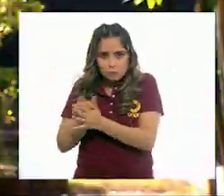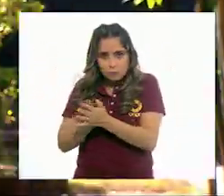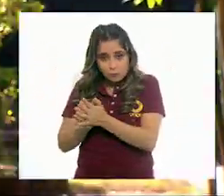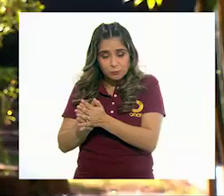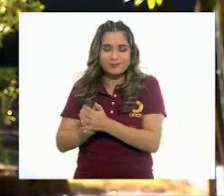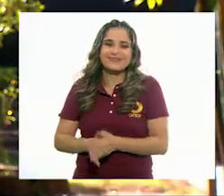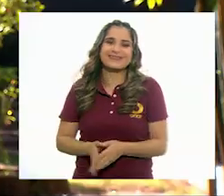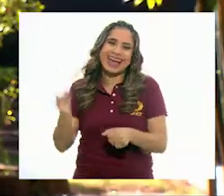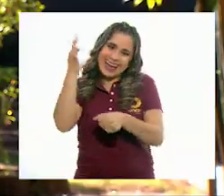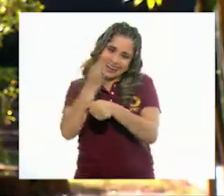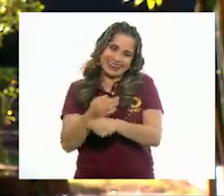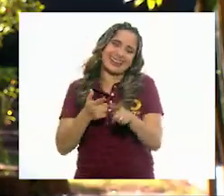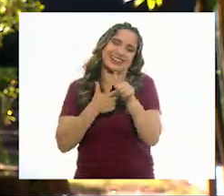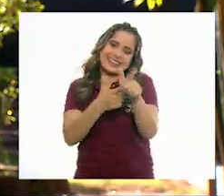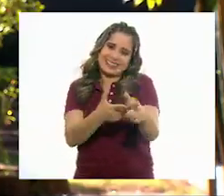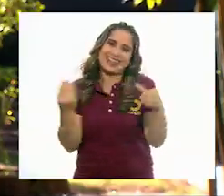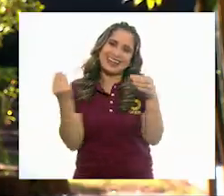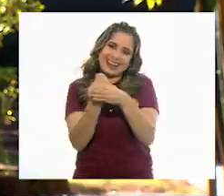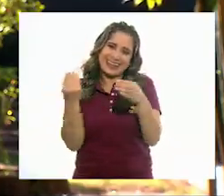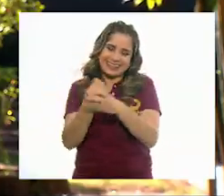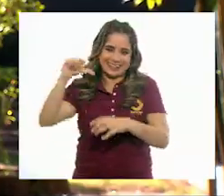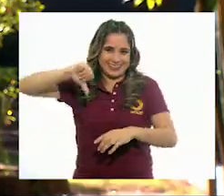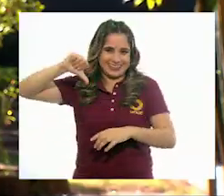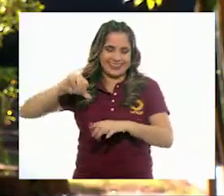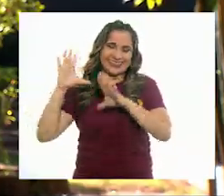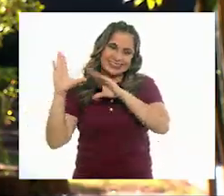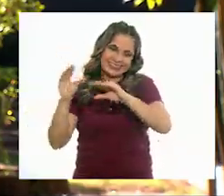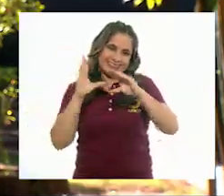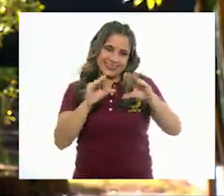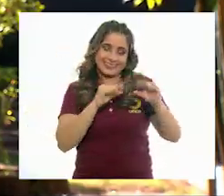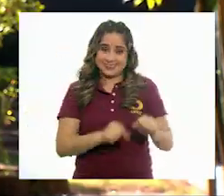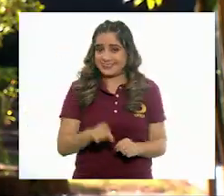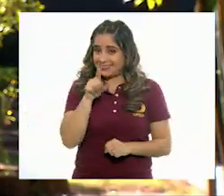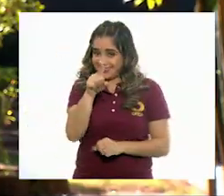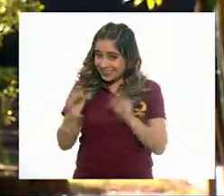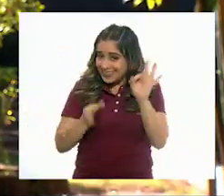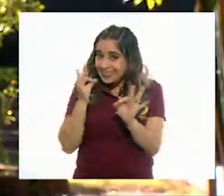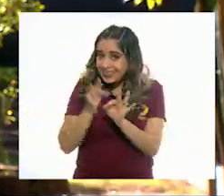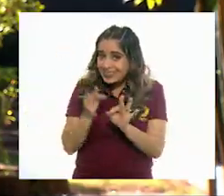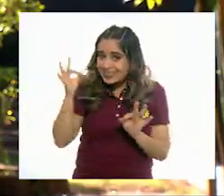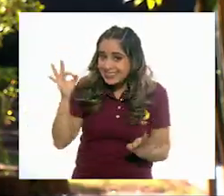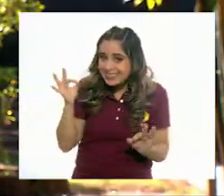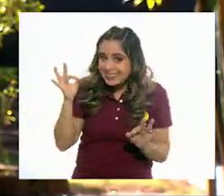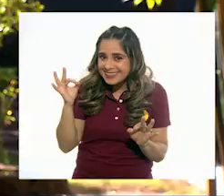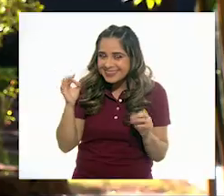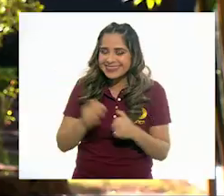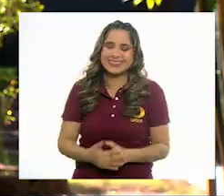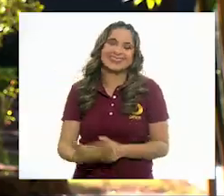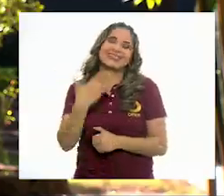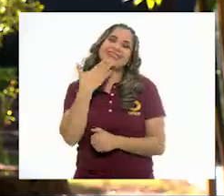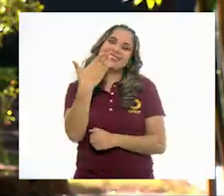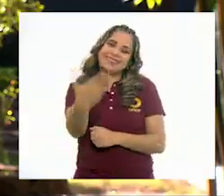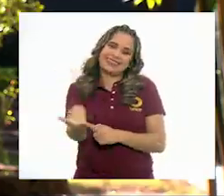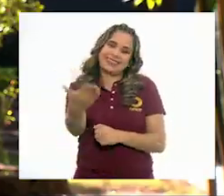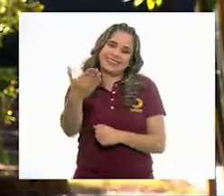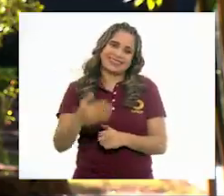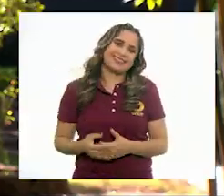es momento de seguir con el programa de hoy. ¿Listas? ¿Listos?